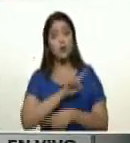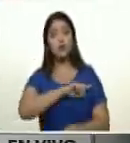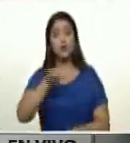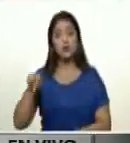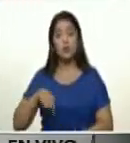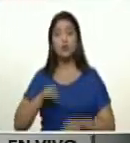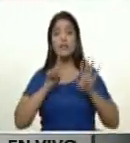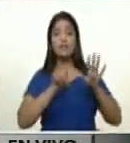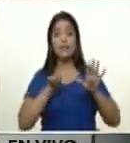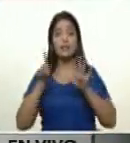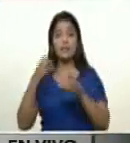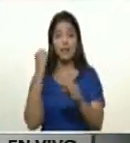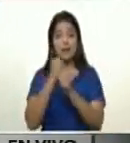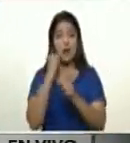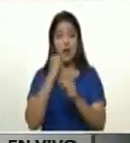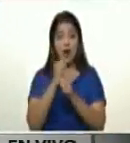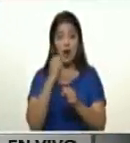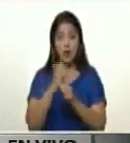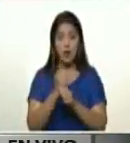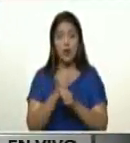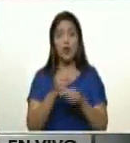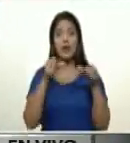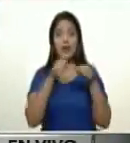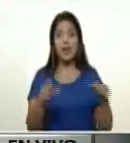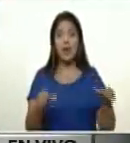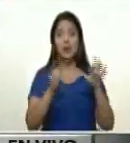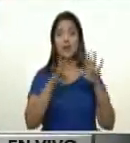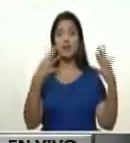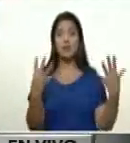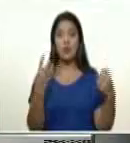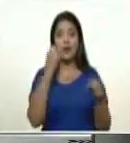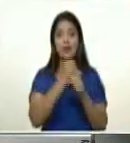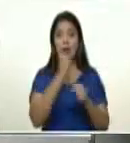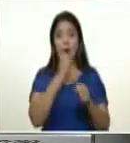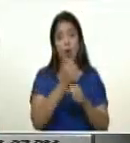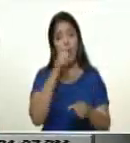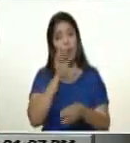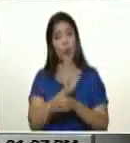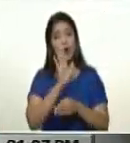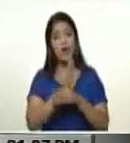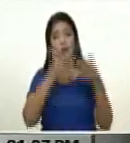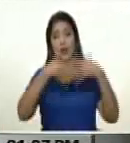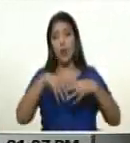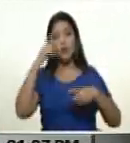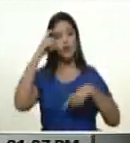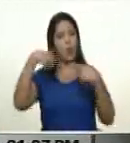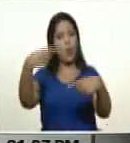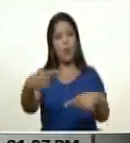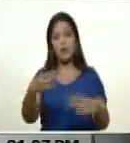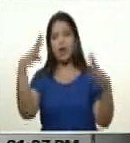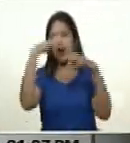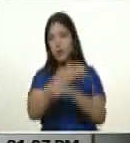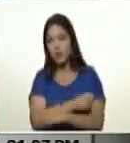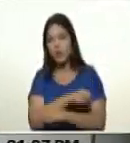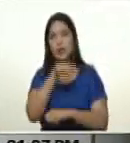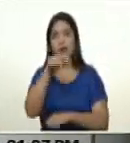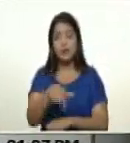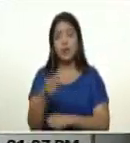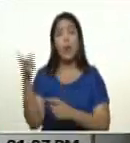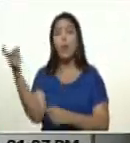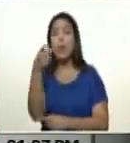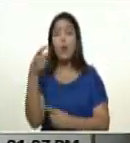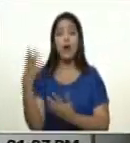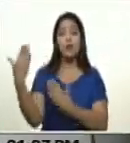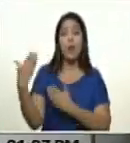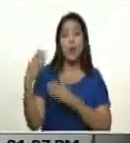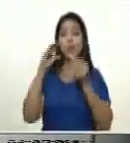66 trabajadores, lo cual nos quedamos 19 trabajadores resguardando las instalaciones día y noche, buscando el apoyo, remodelación de